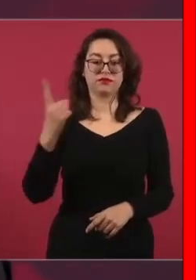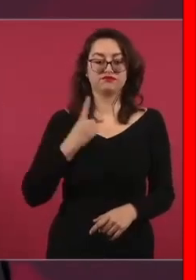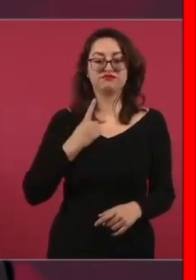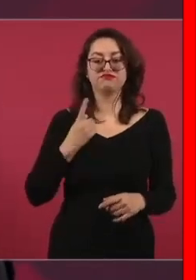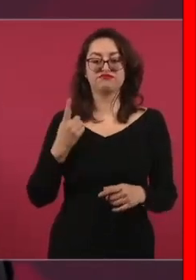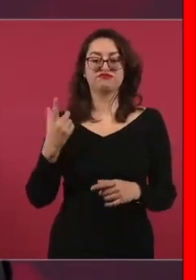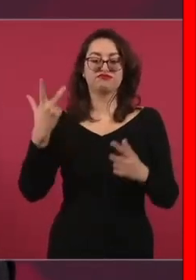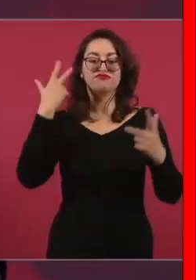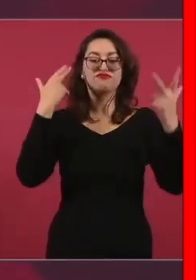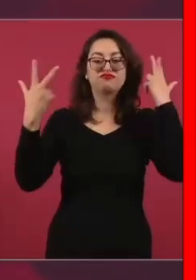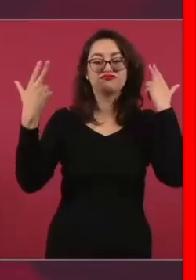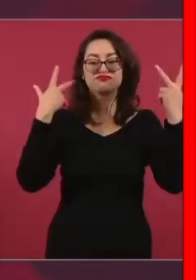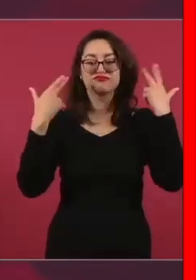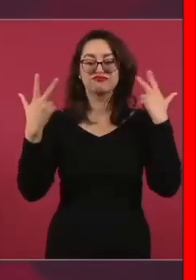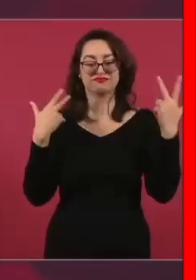me cortó el pelo,